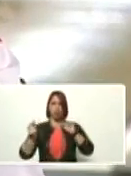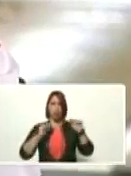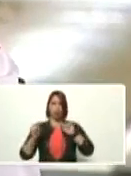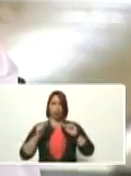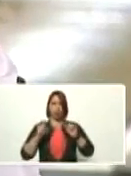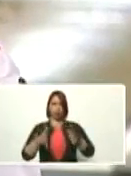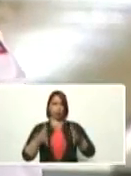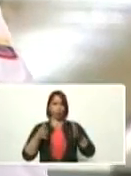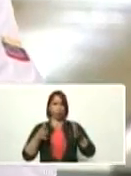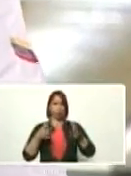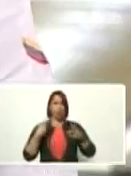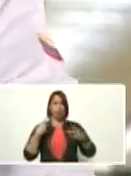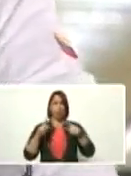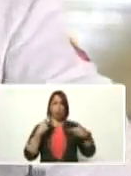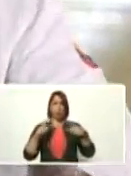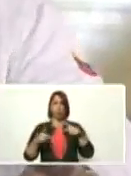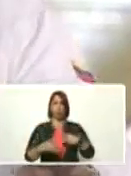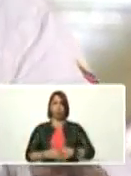en TikTok.